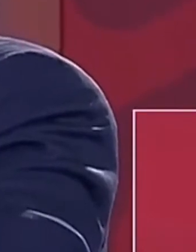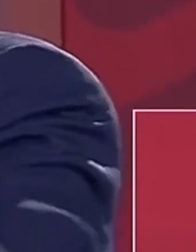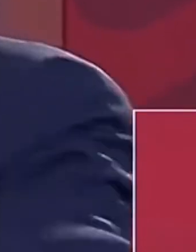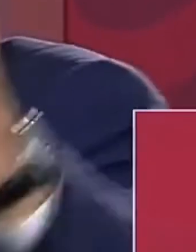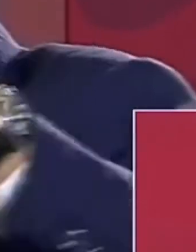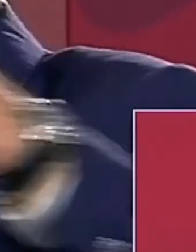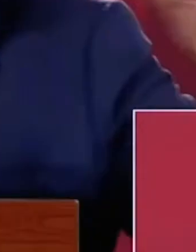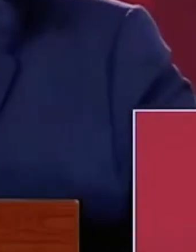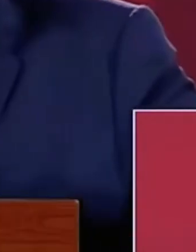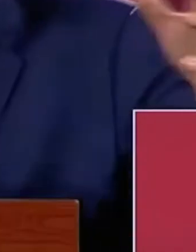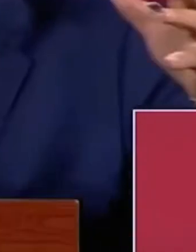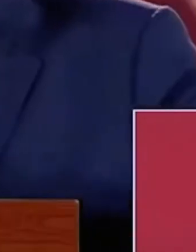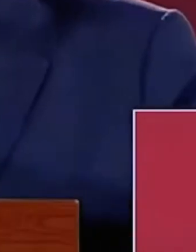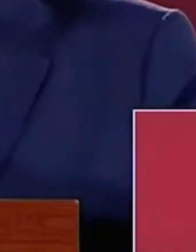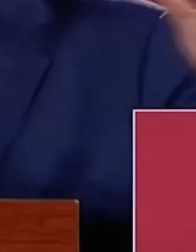pero sí quieren